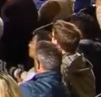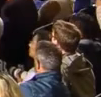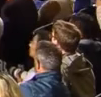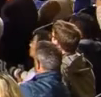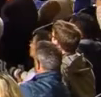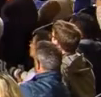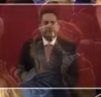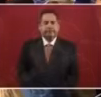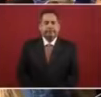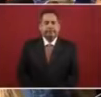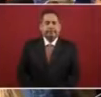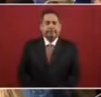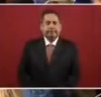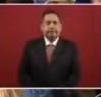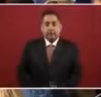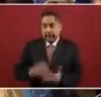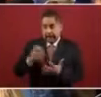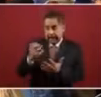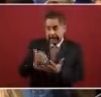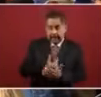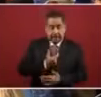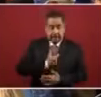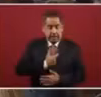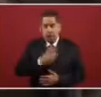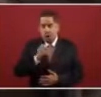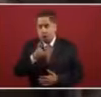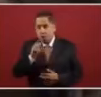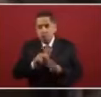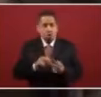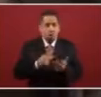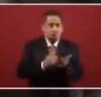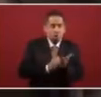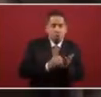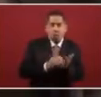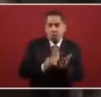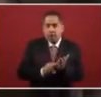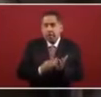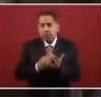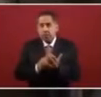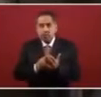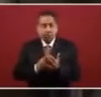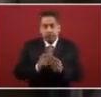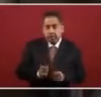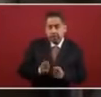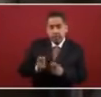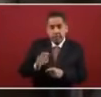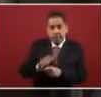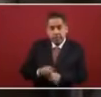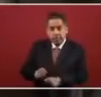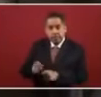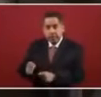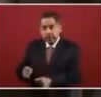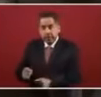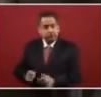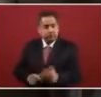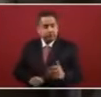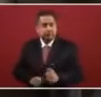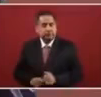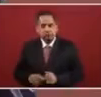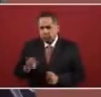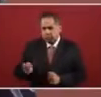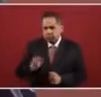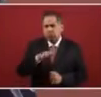medallistas, a los que sacaron oro, plata y bronce. Bueno, le hago esta alusión porque usted ha dicho que hay que escuchar al